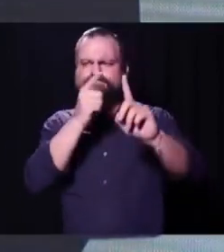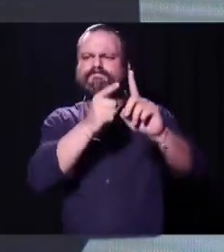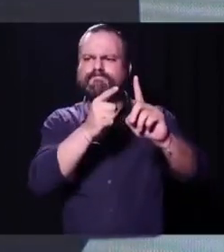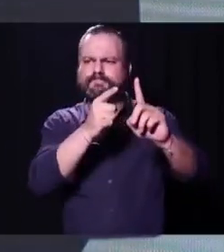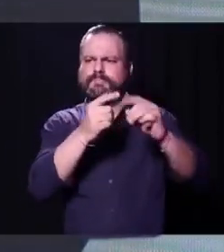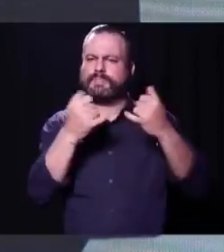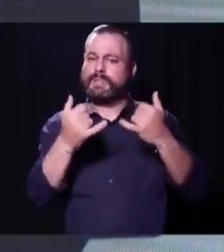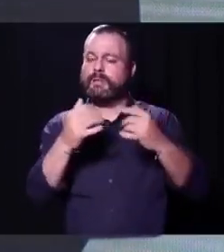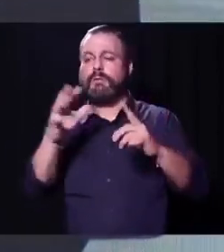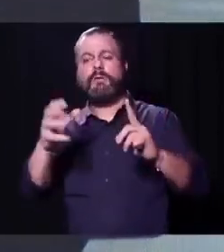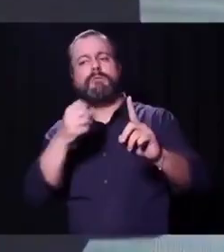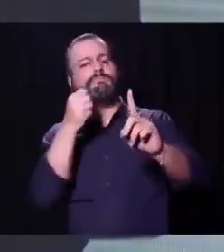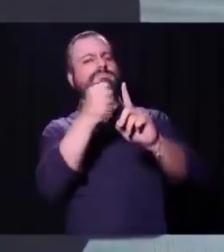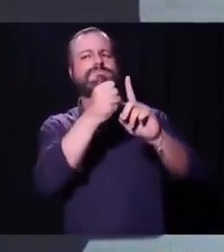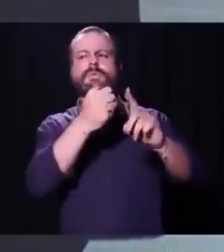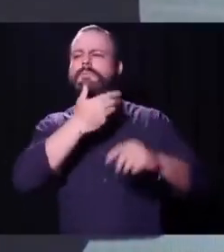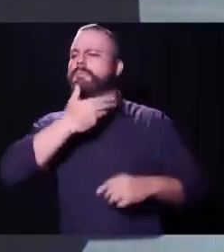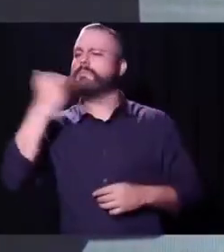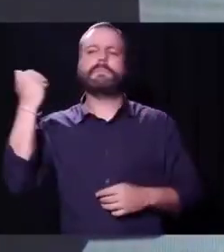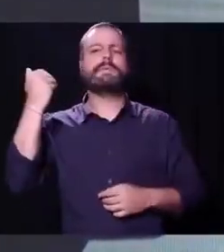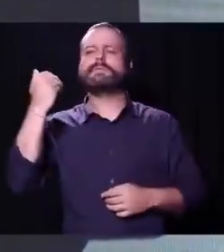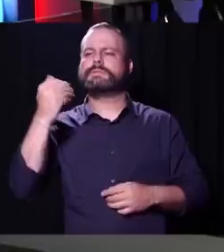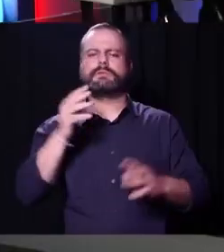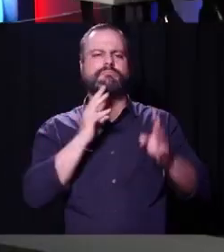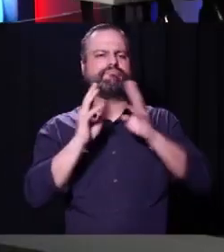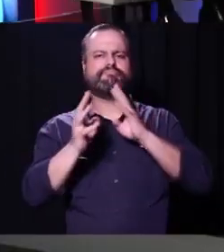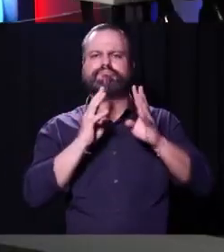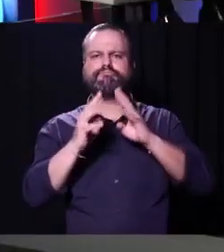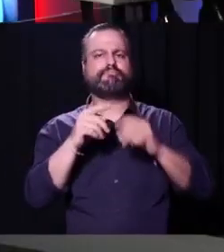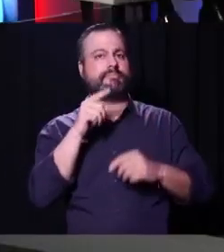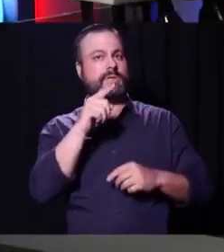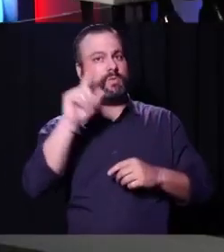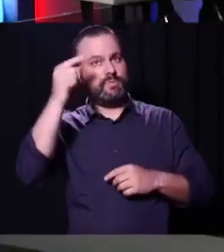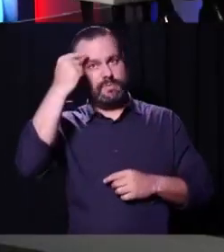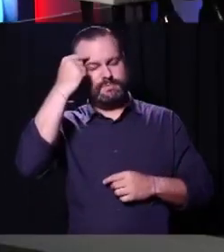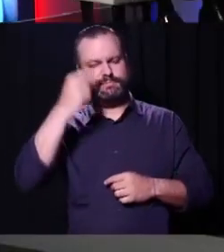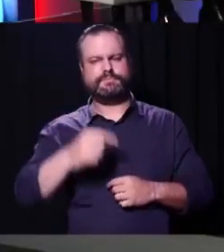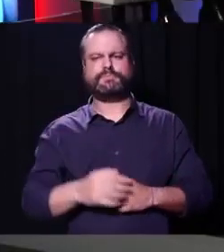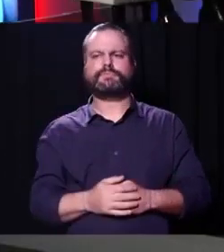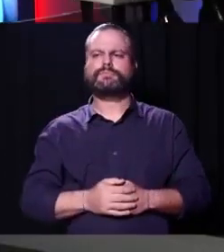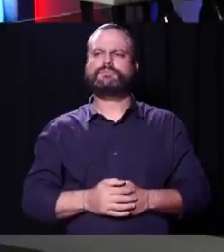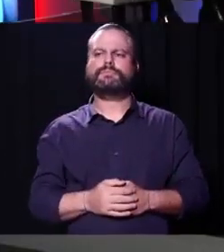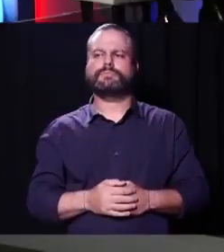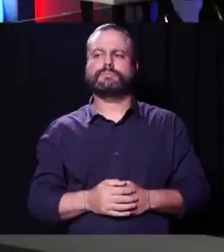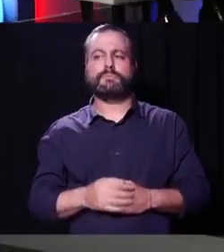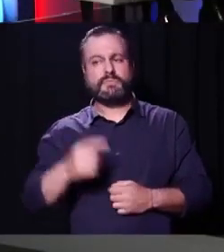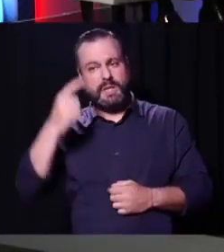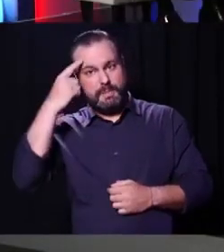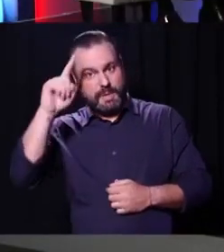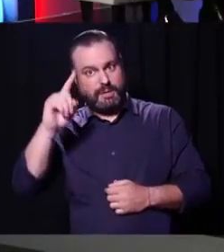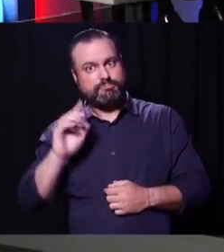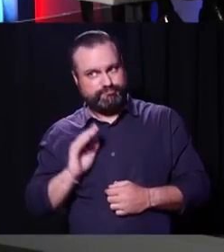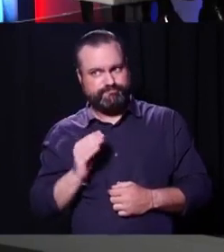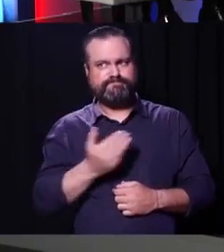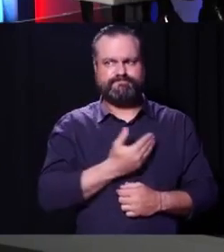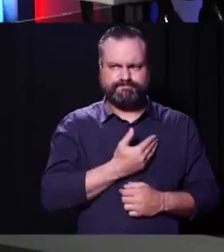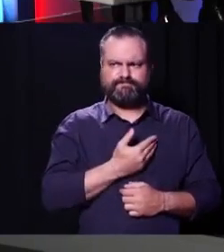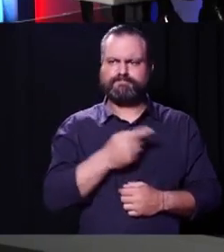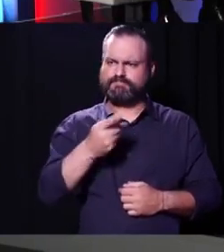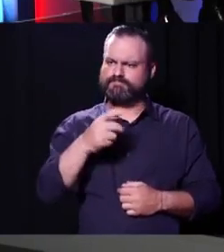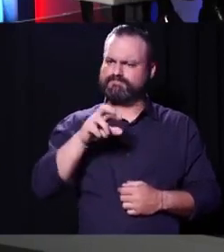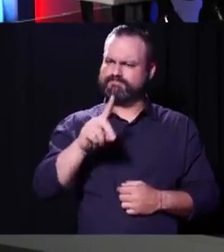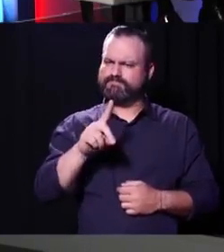tema de pensiones, no nos va a quedar otra. En Chile se privatizó, ¿sería una opción para usted? Para nosotros en el PRD no es opción. ¿Privatizar tampoco?